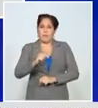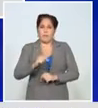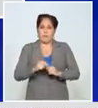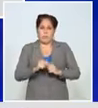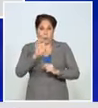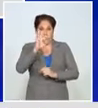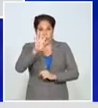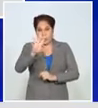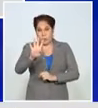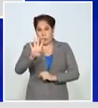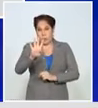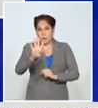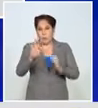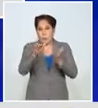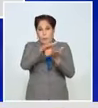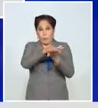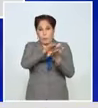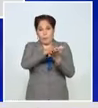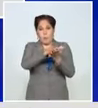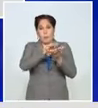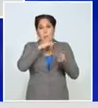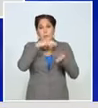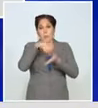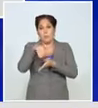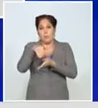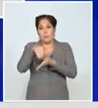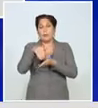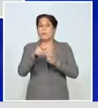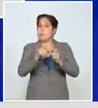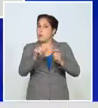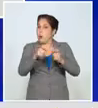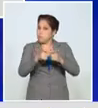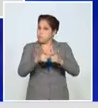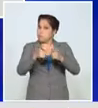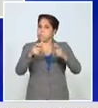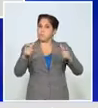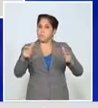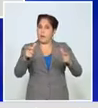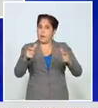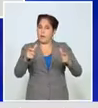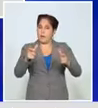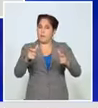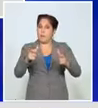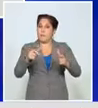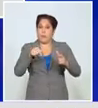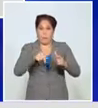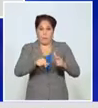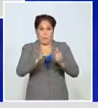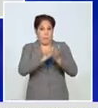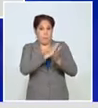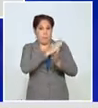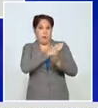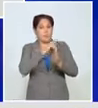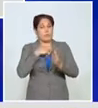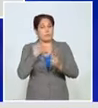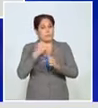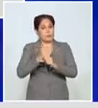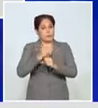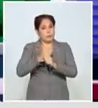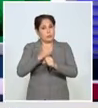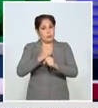84 fallecidos acumulados, cifra también elevada, en lo cual se trabaja.